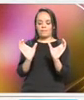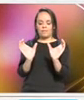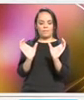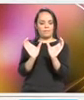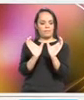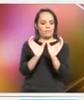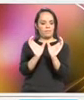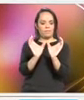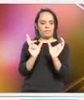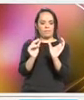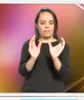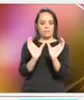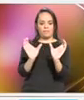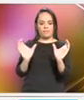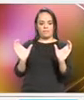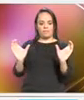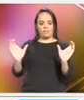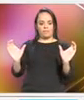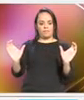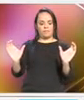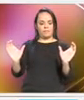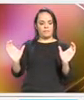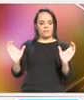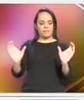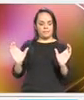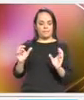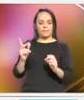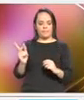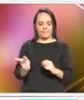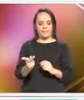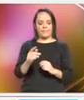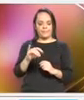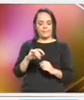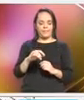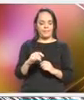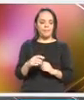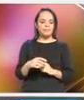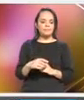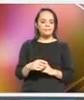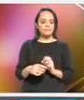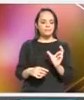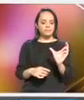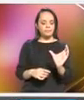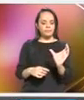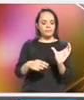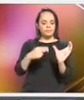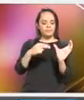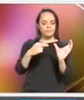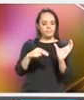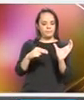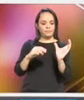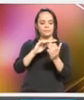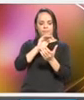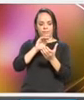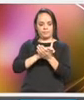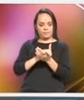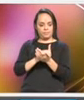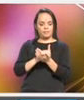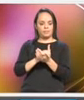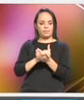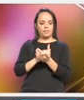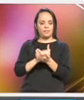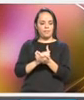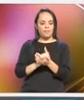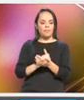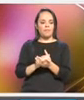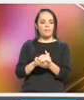es una muy buena pregunta. Sí. Cuando nosotros ponemos la firma, o más bien el nombre del esposo, Sí. de la pareja, que antes se